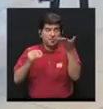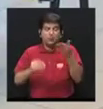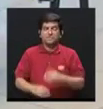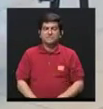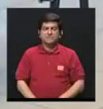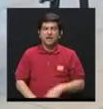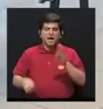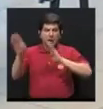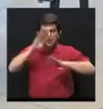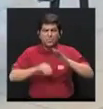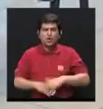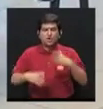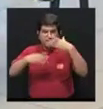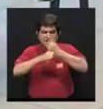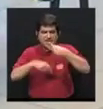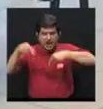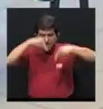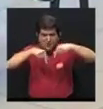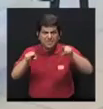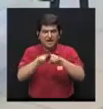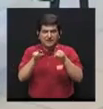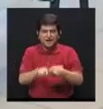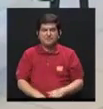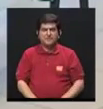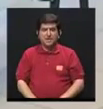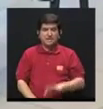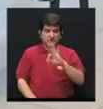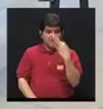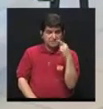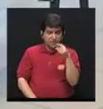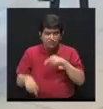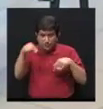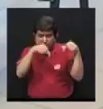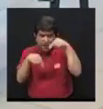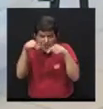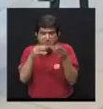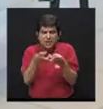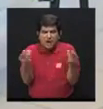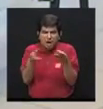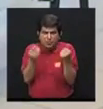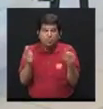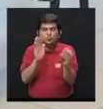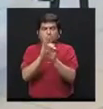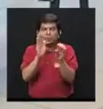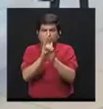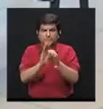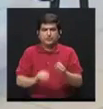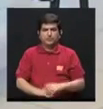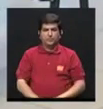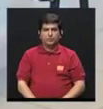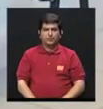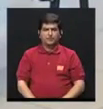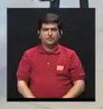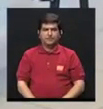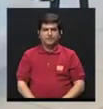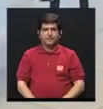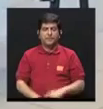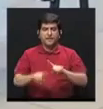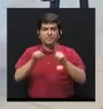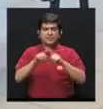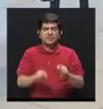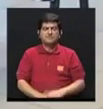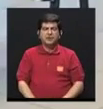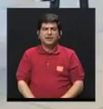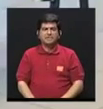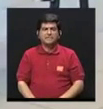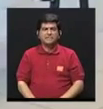sintética también se están haciendo sintéticamente productos como, por ejemplo, fragancias saborizantes que